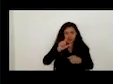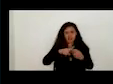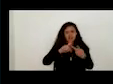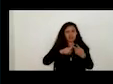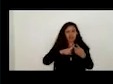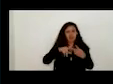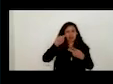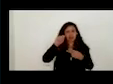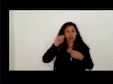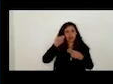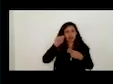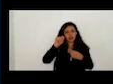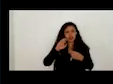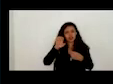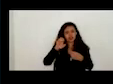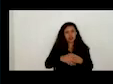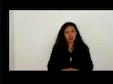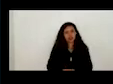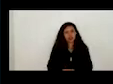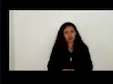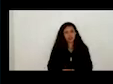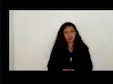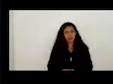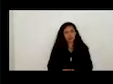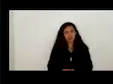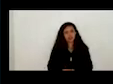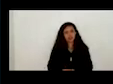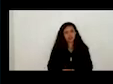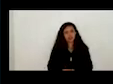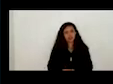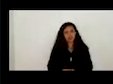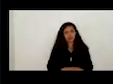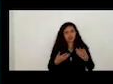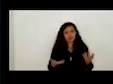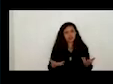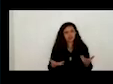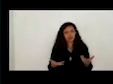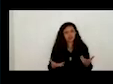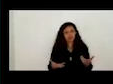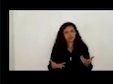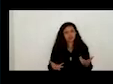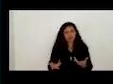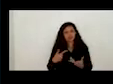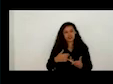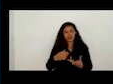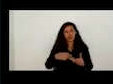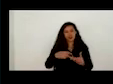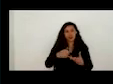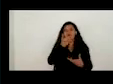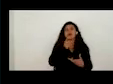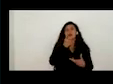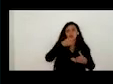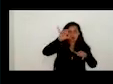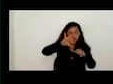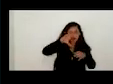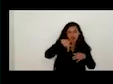siempre tratamos que no pues tenga mucha azúcar, pero tampoco tan poquita,